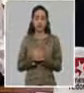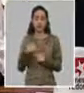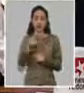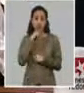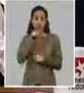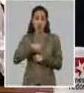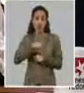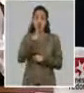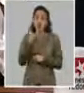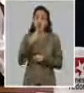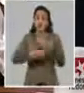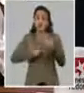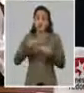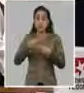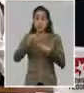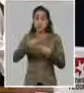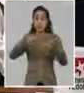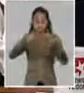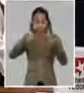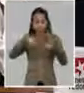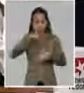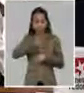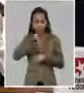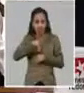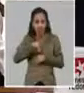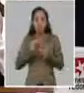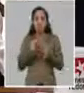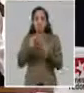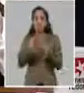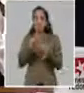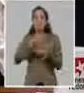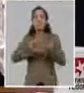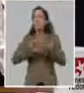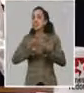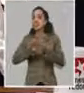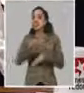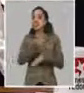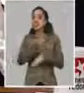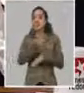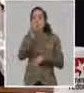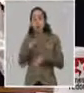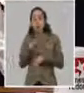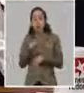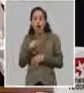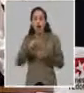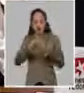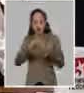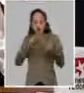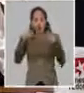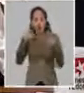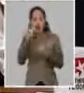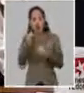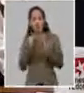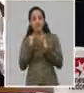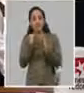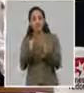una página netamente informativa. No es una tienda virtual de la gastronomía, es una página donde vamos a poner a disposición